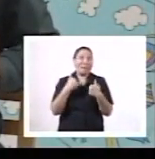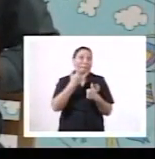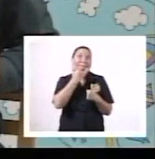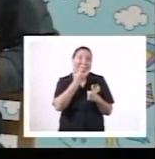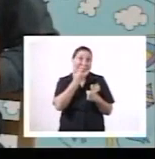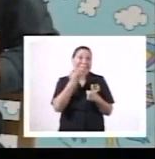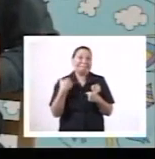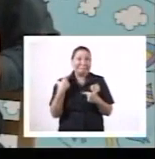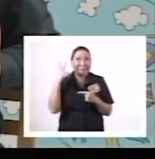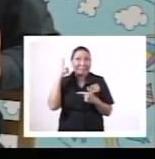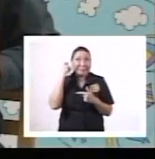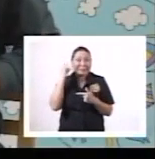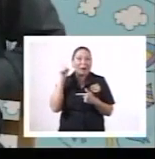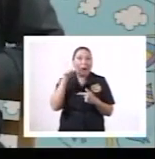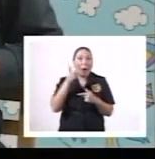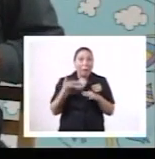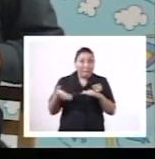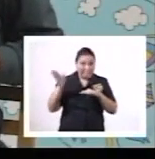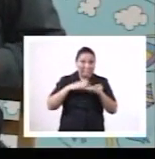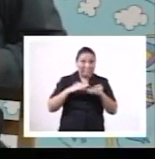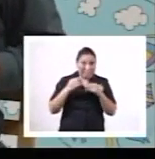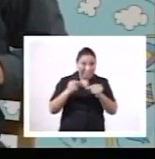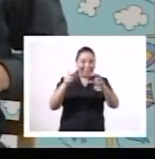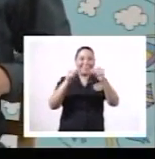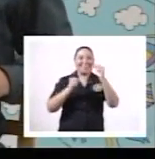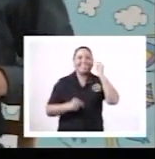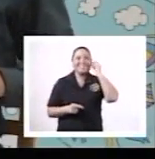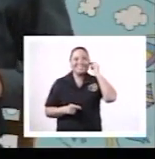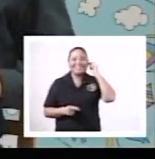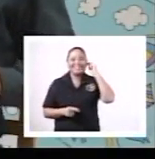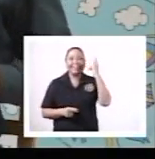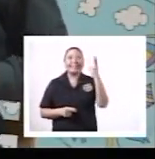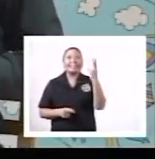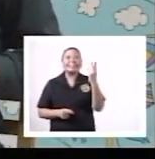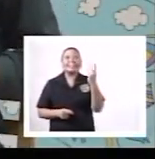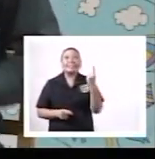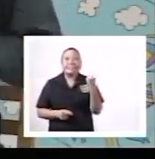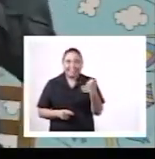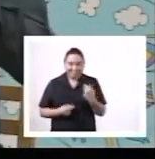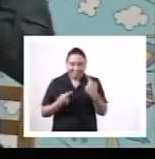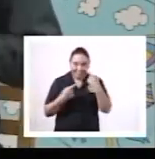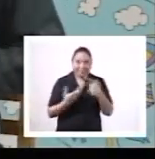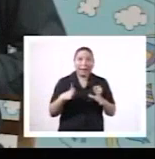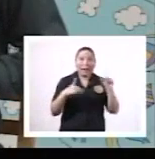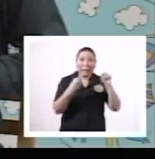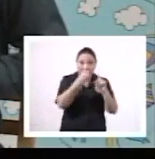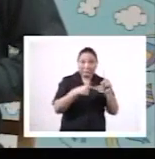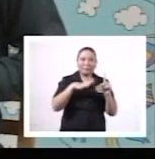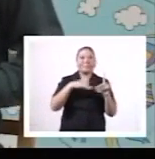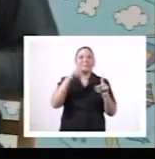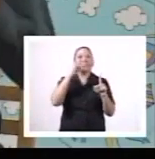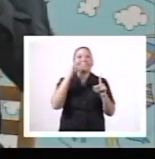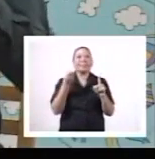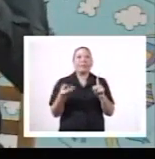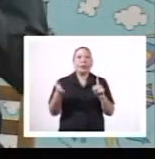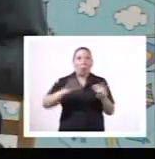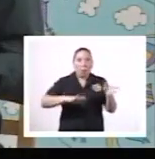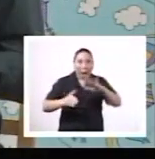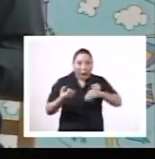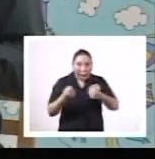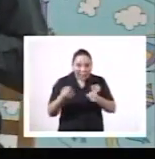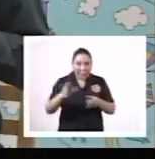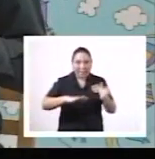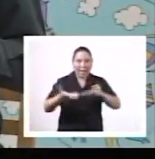tratamos de decir más rápido. ¿Preparados? ¿Preparadas? En 3, 2, 1. Tengo un tío cajonero que hace cajas